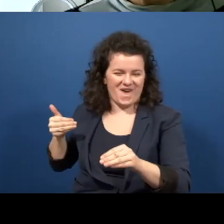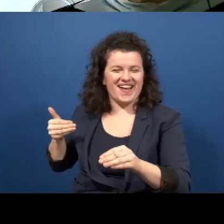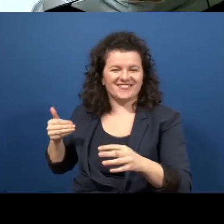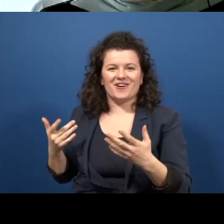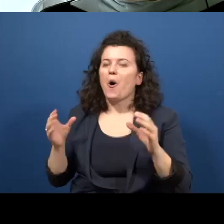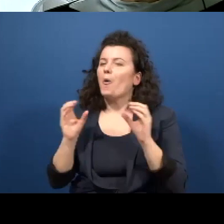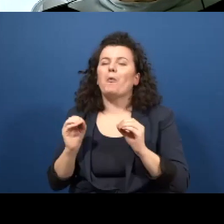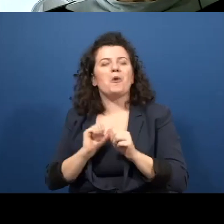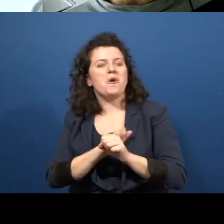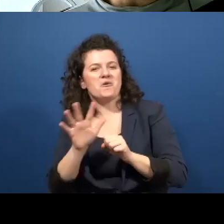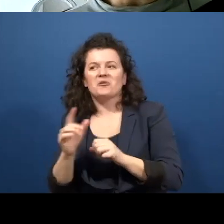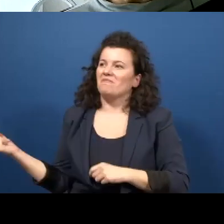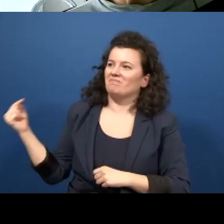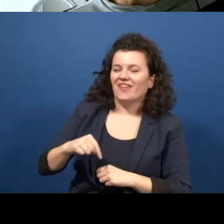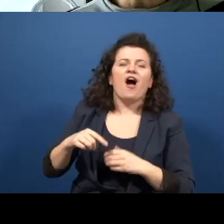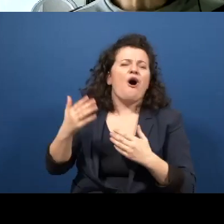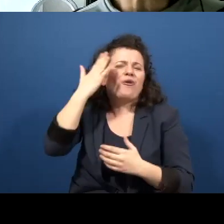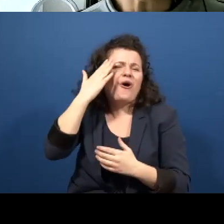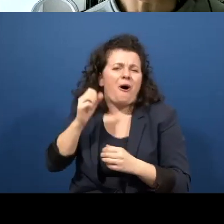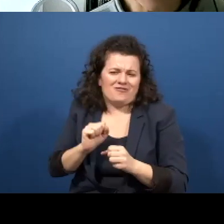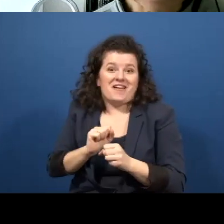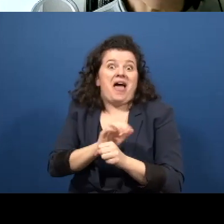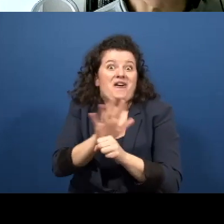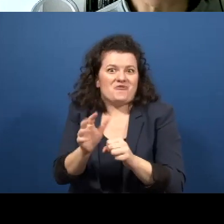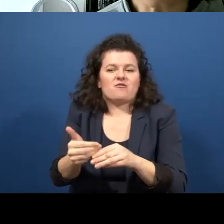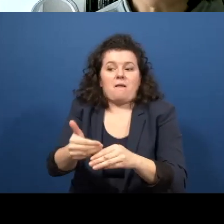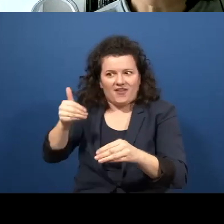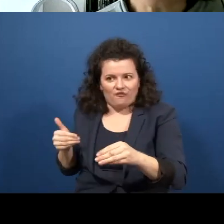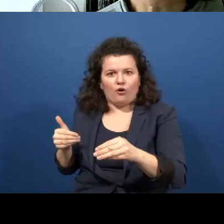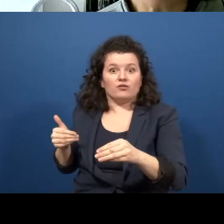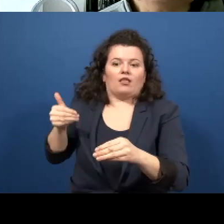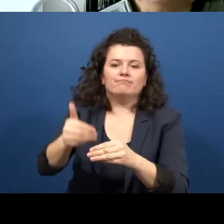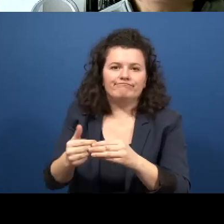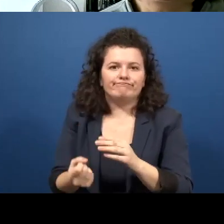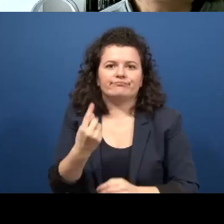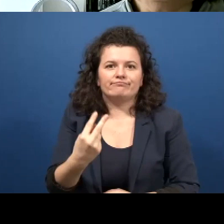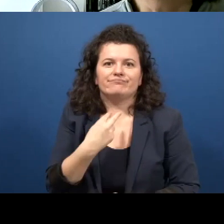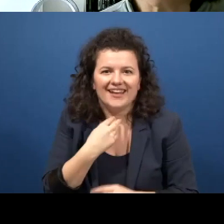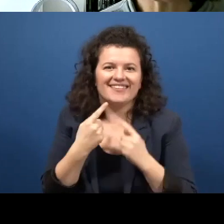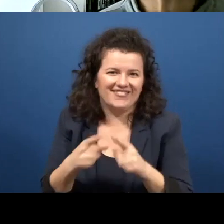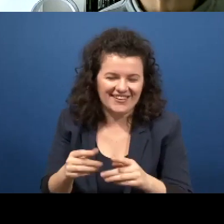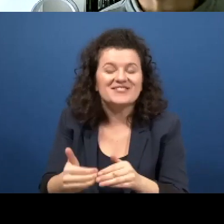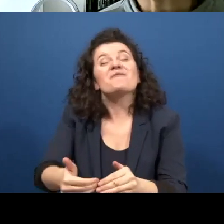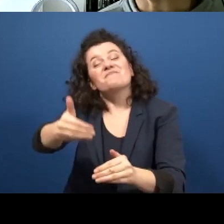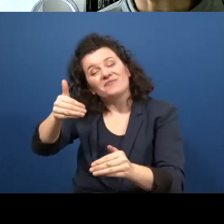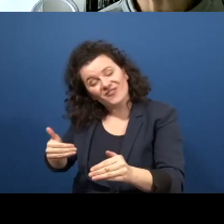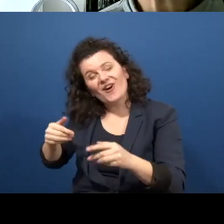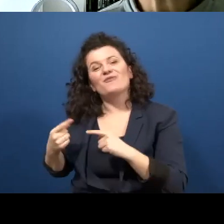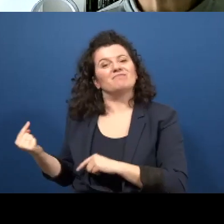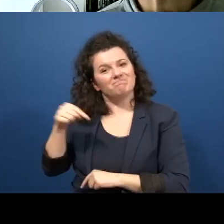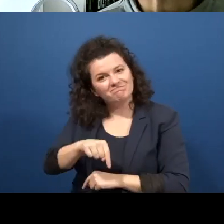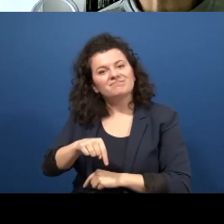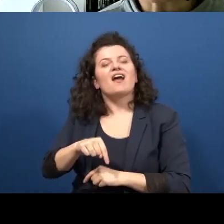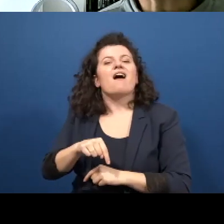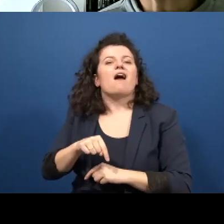Siempre habrá un mundo pre-COVID y post-COVID. Entonces, in situ fui in situ y post-COVID